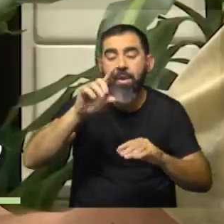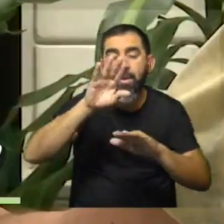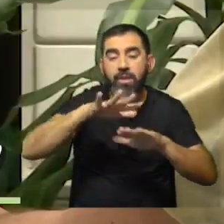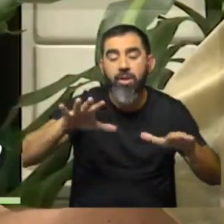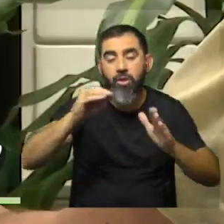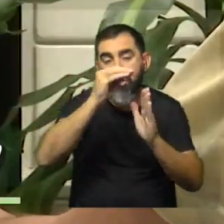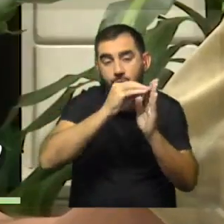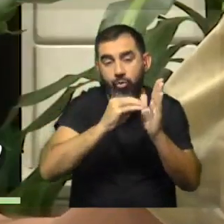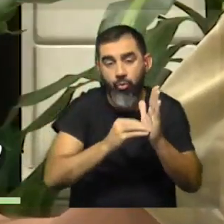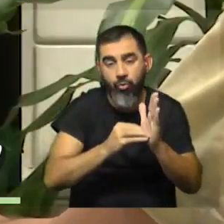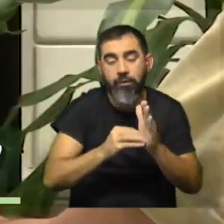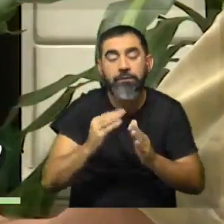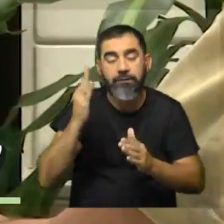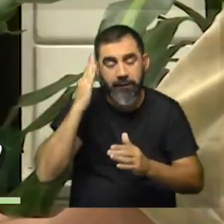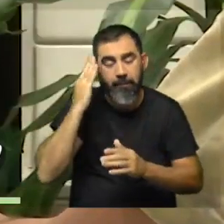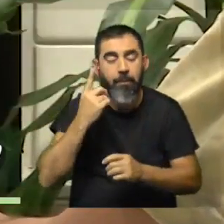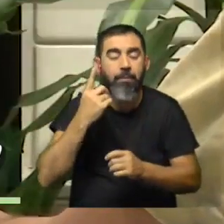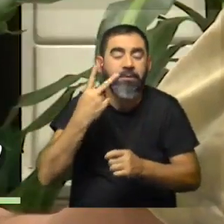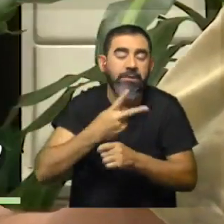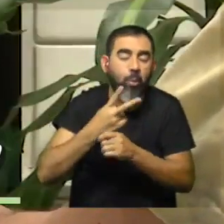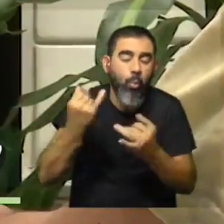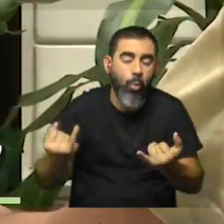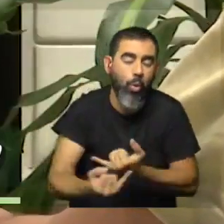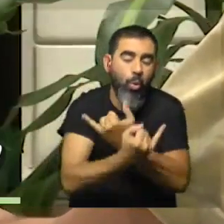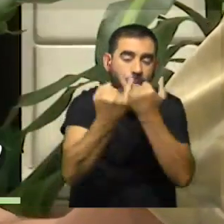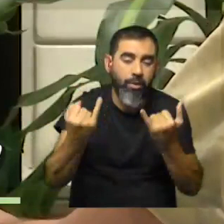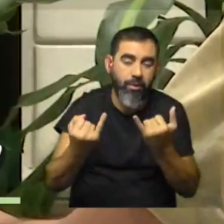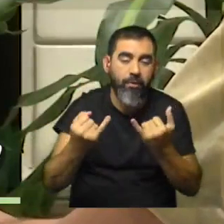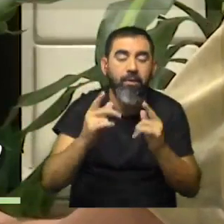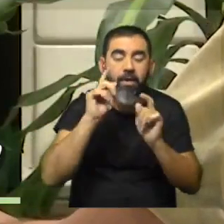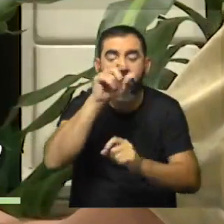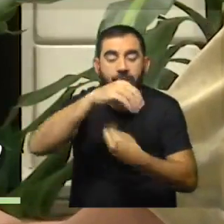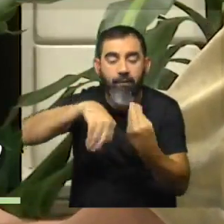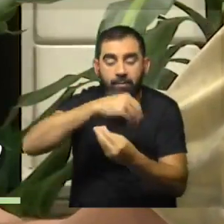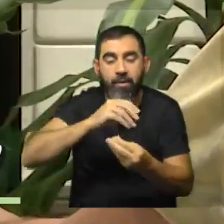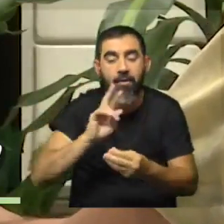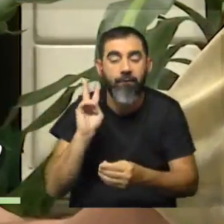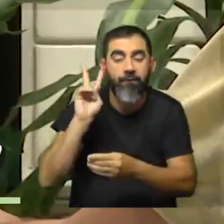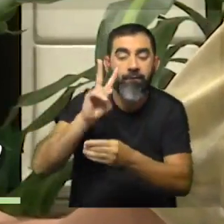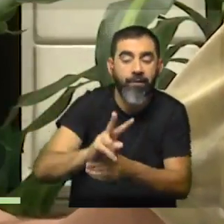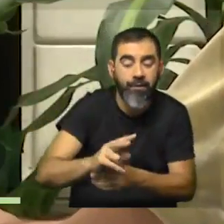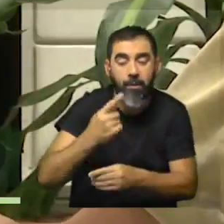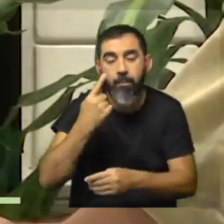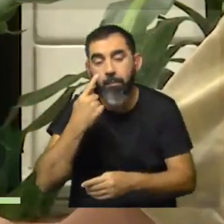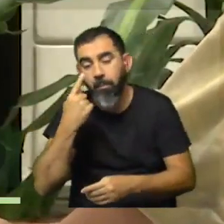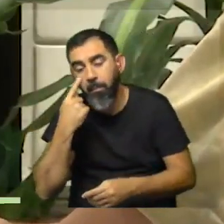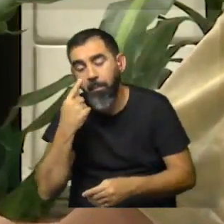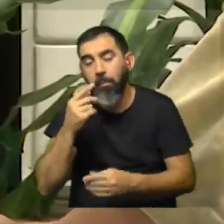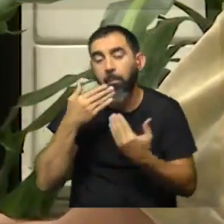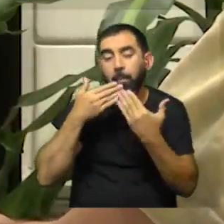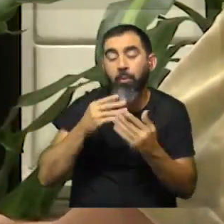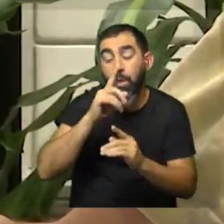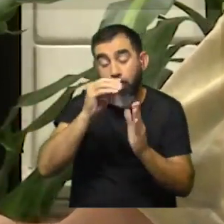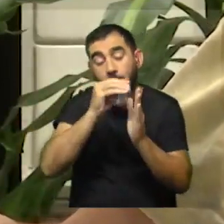a la fecha, sabemos que el primer y segundo día son días en que las familias concurren a interesarse, a preguntar y muchos a